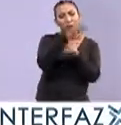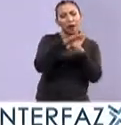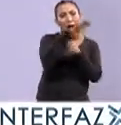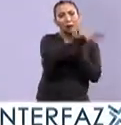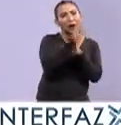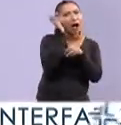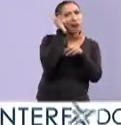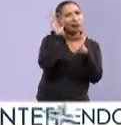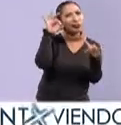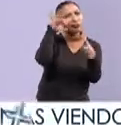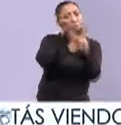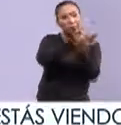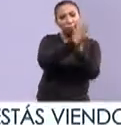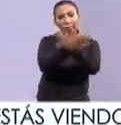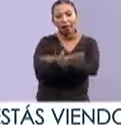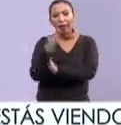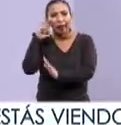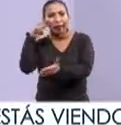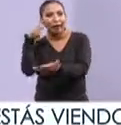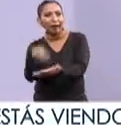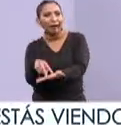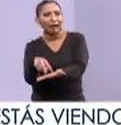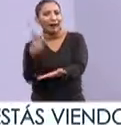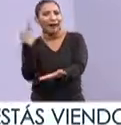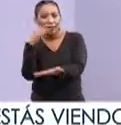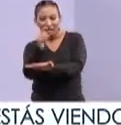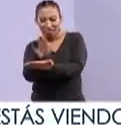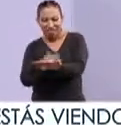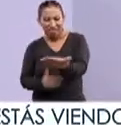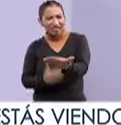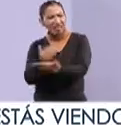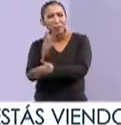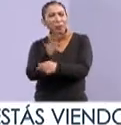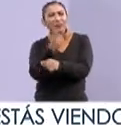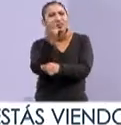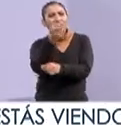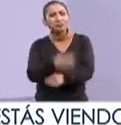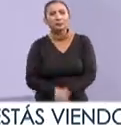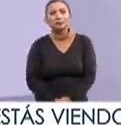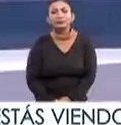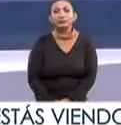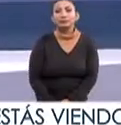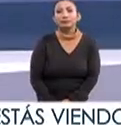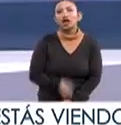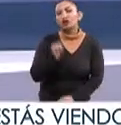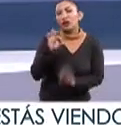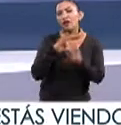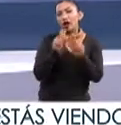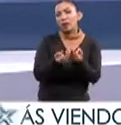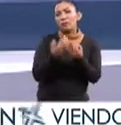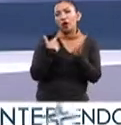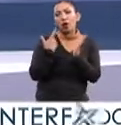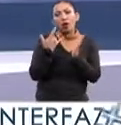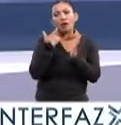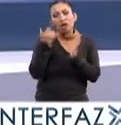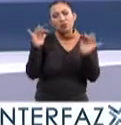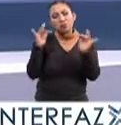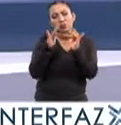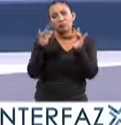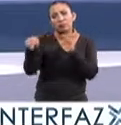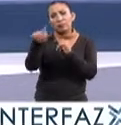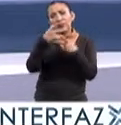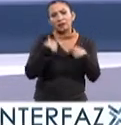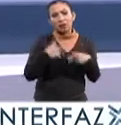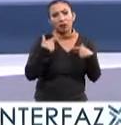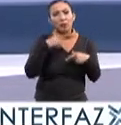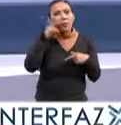ámbito auditivo a un ámbito visual, a un texto. ¿Por qué? ¿Por qué hacerlo? Pues es otra manera de intentar conectar con un